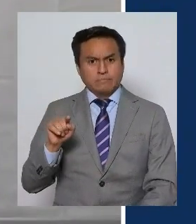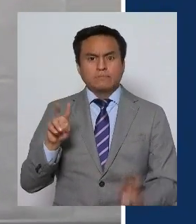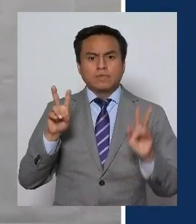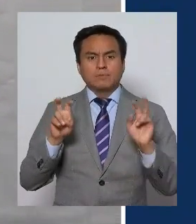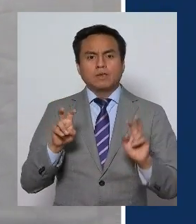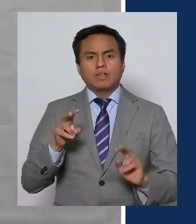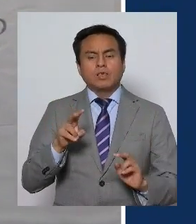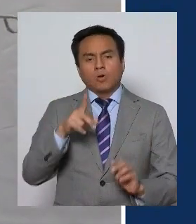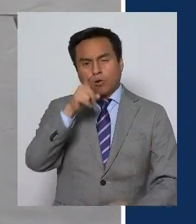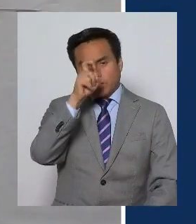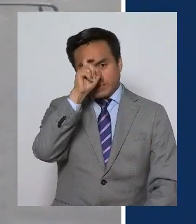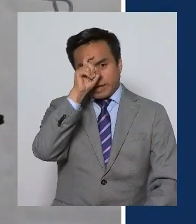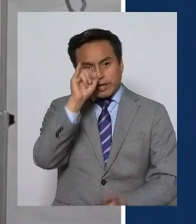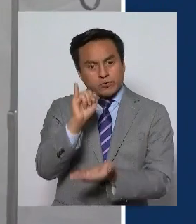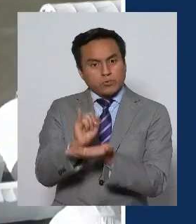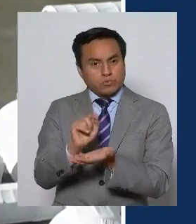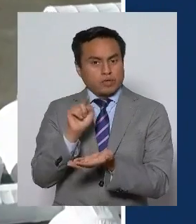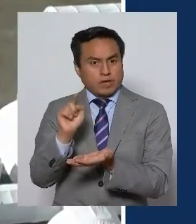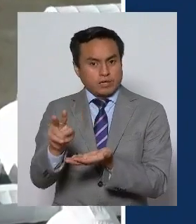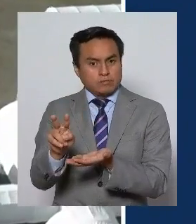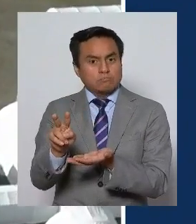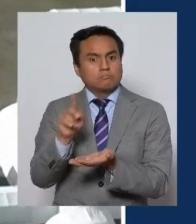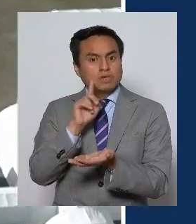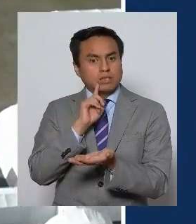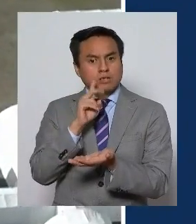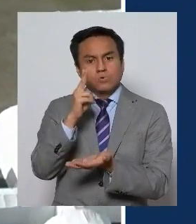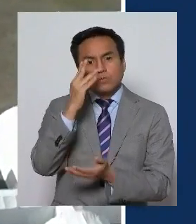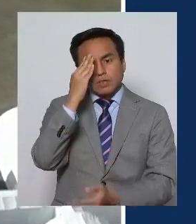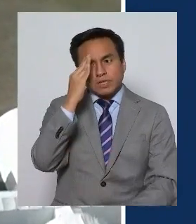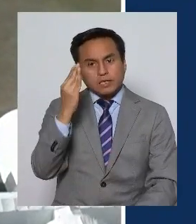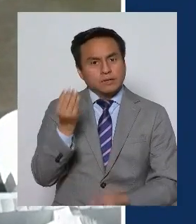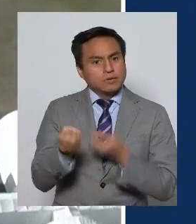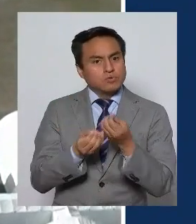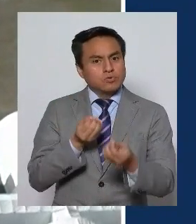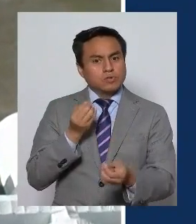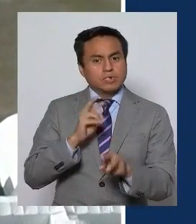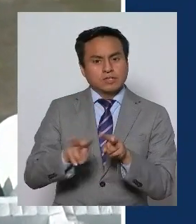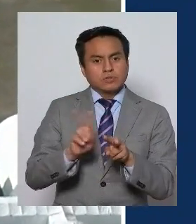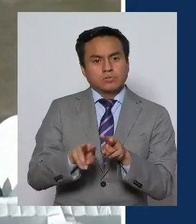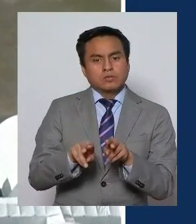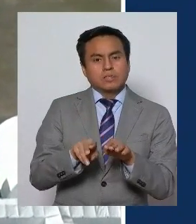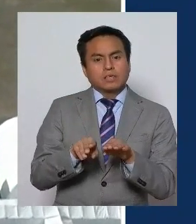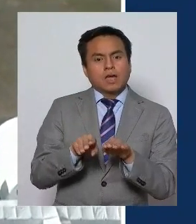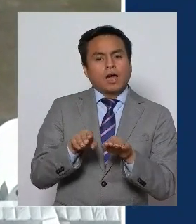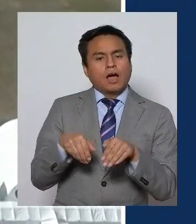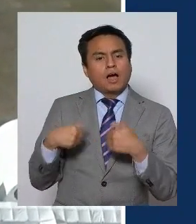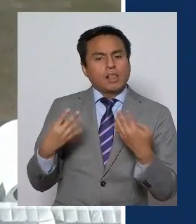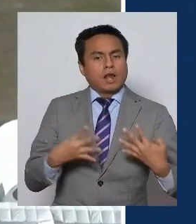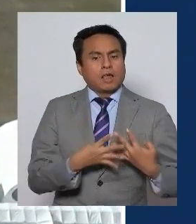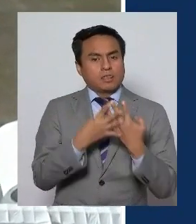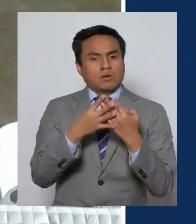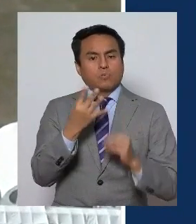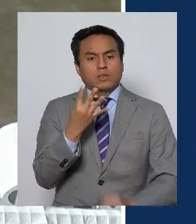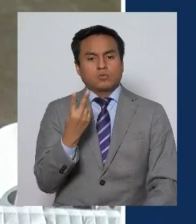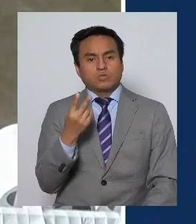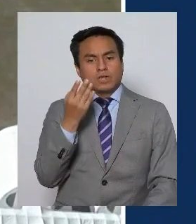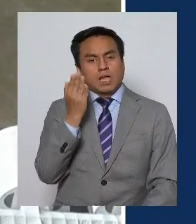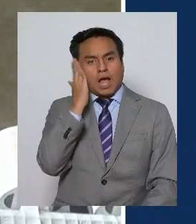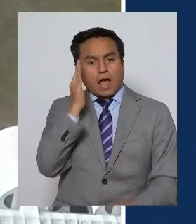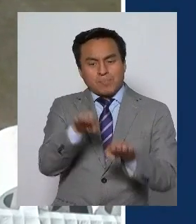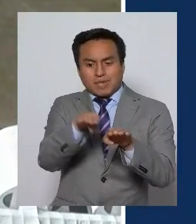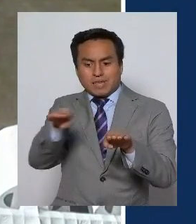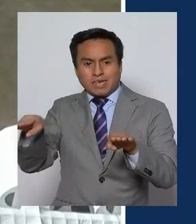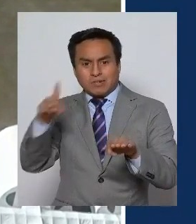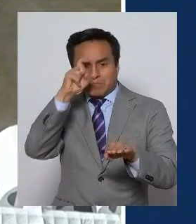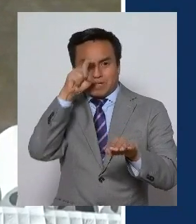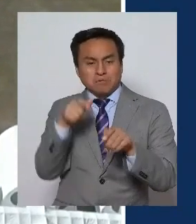sus hospitales institucionales, en un periodo de 2 días, lograron aportar a la red 42 camas adicionales